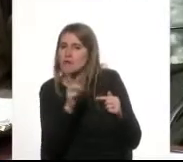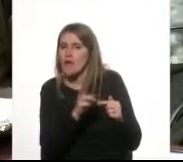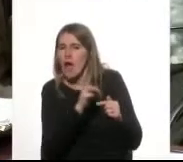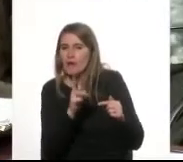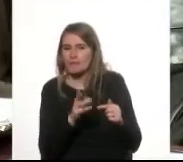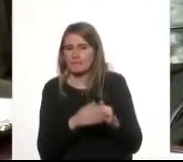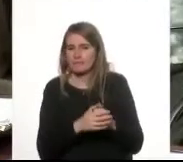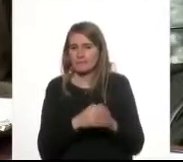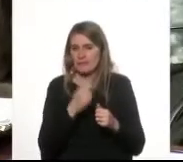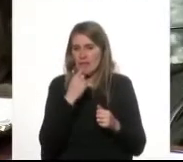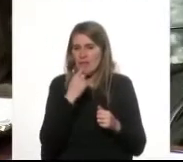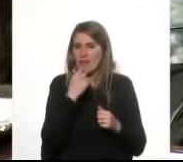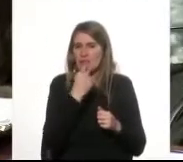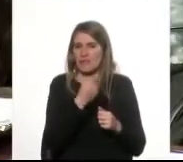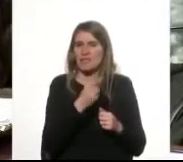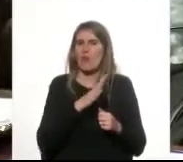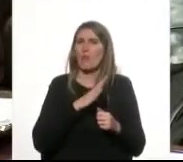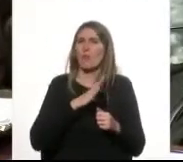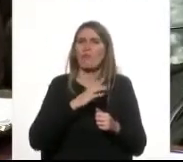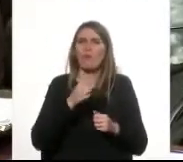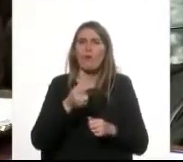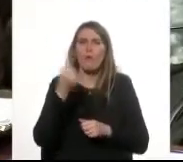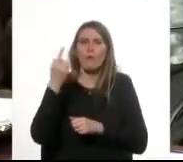Se habla de que pudo haber una orden.